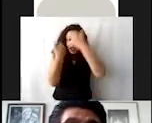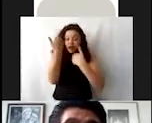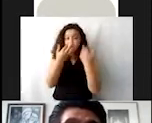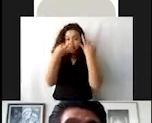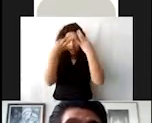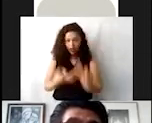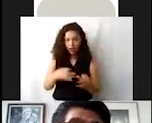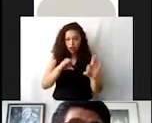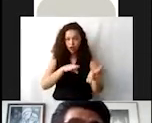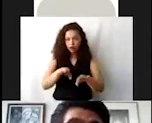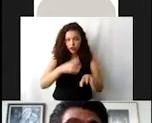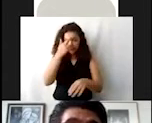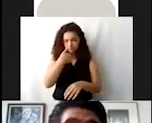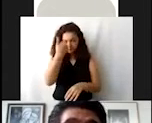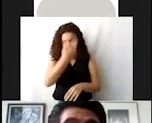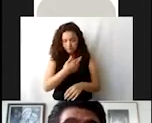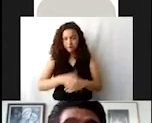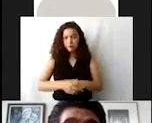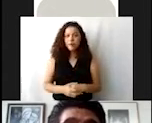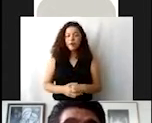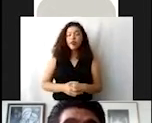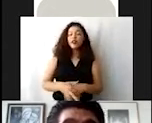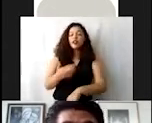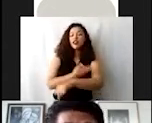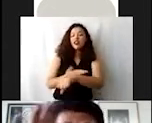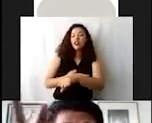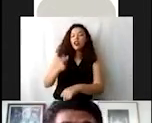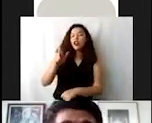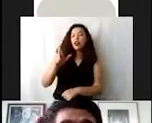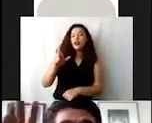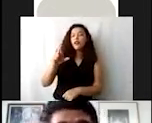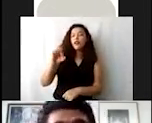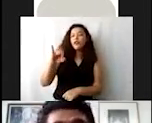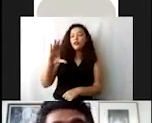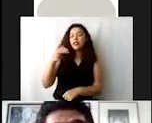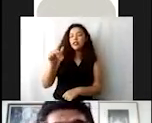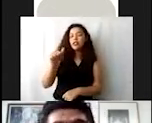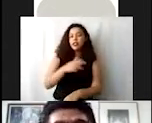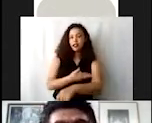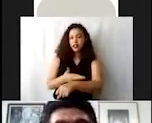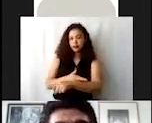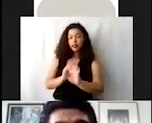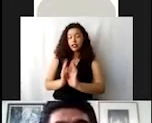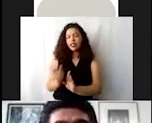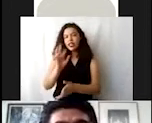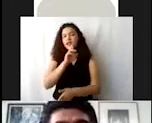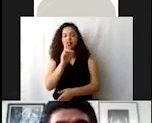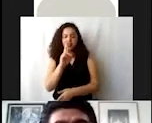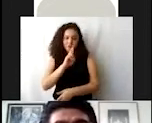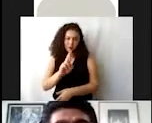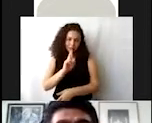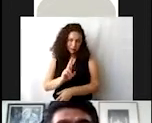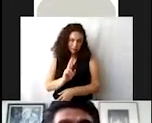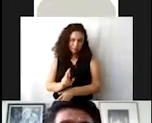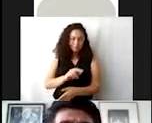¿sí? Esto es lo que le llamamos una ficha de trámite, ¿no? Llenamos ya los campos del formulario electrónico,